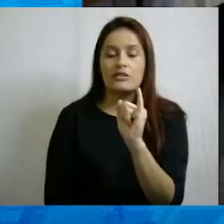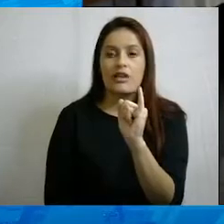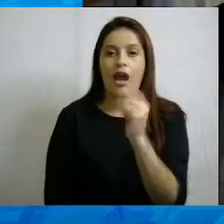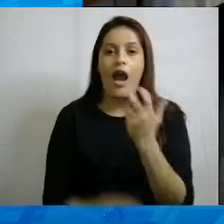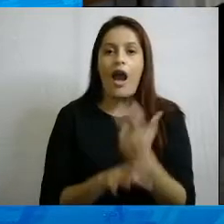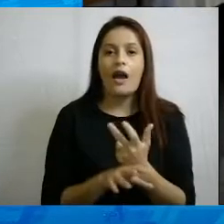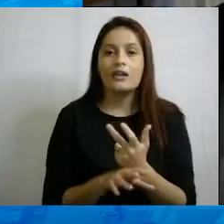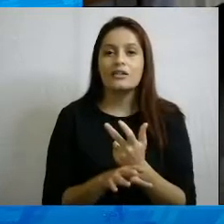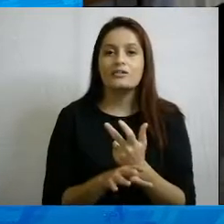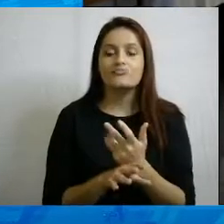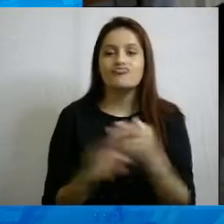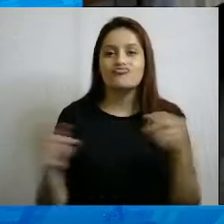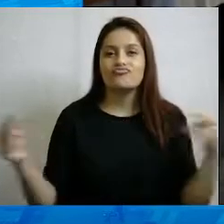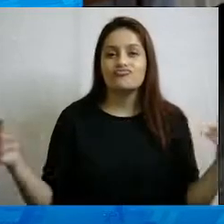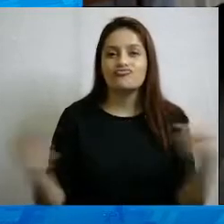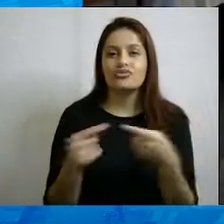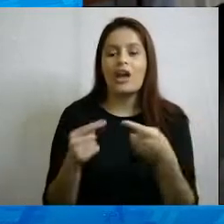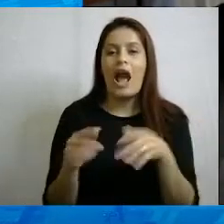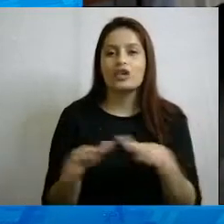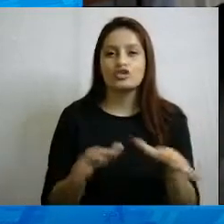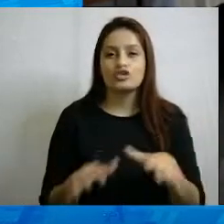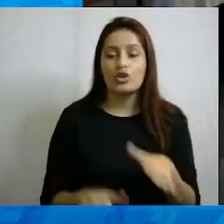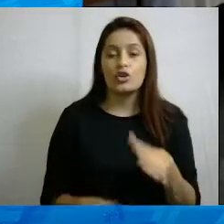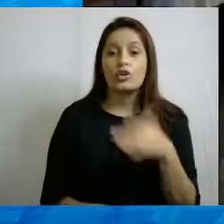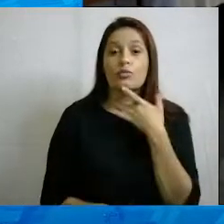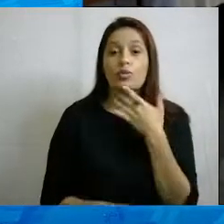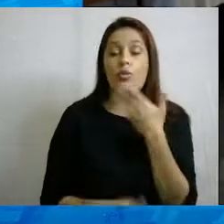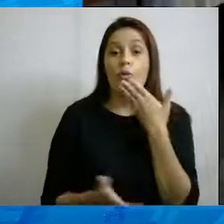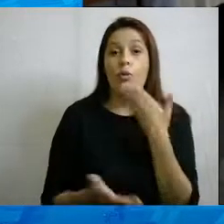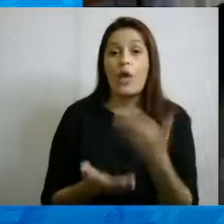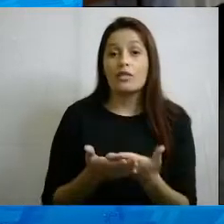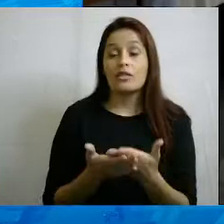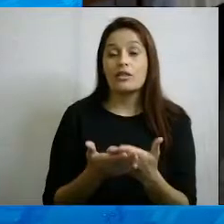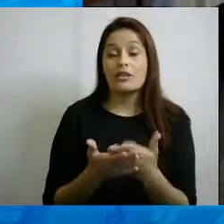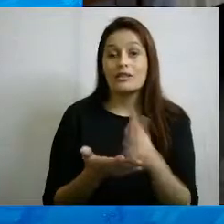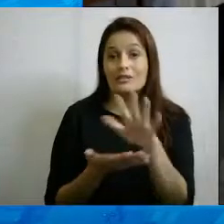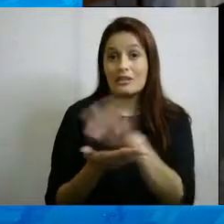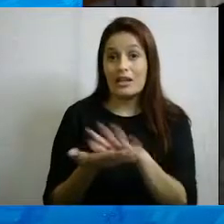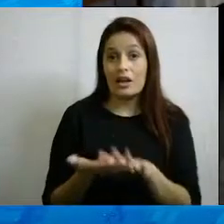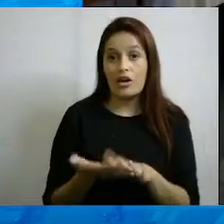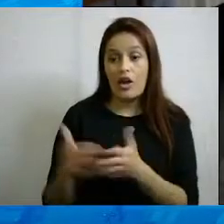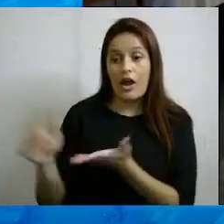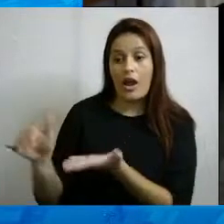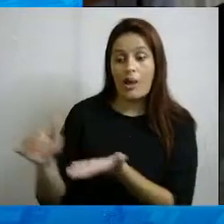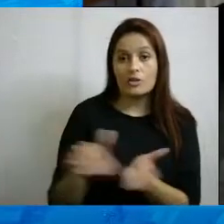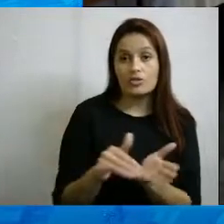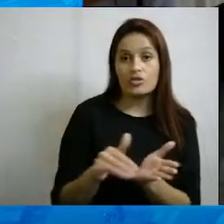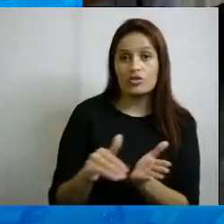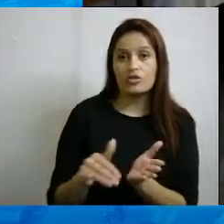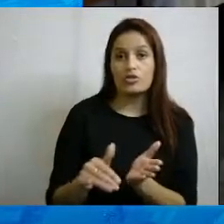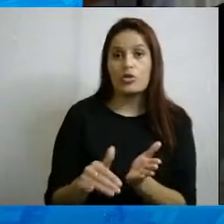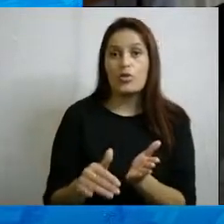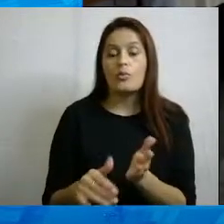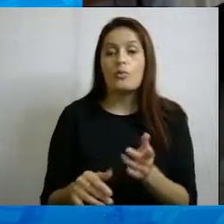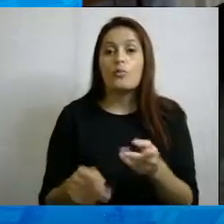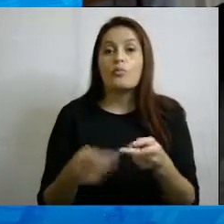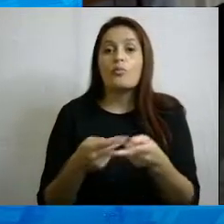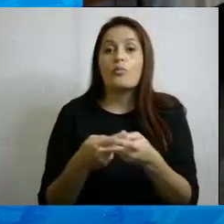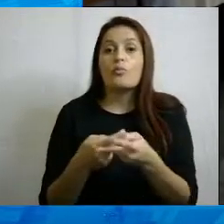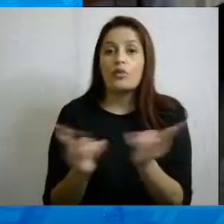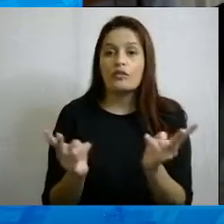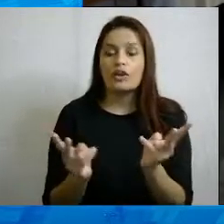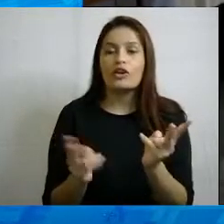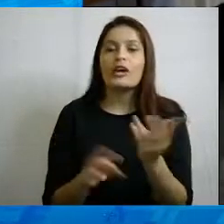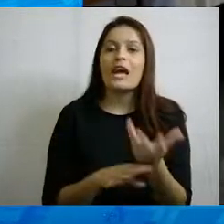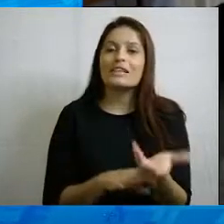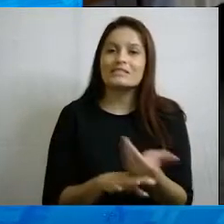una incompatibilidad en cuanto a las acciones, porque cuando los terrenos pasan o los caminos se hacen de uso público, ahí se exige